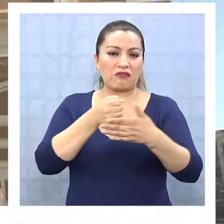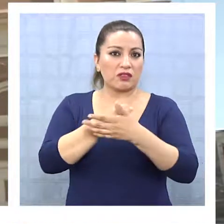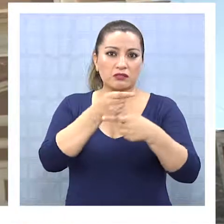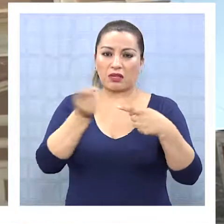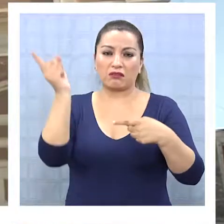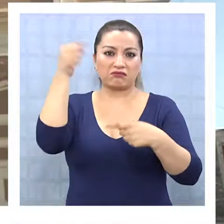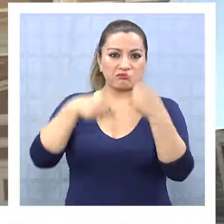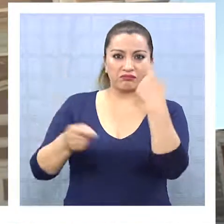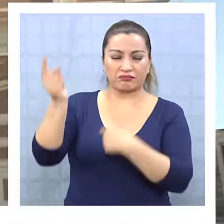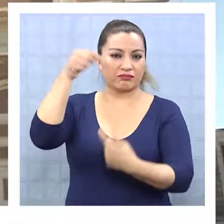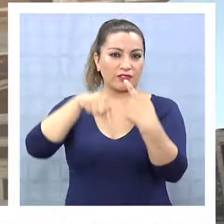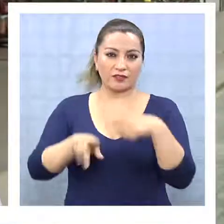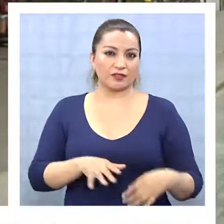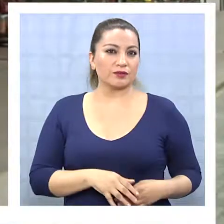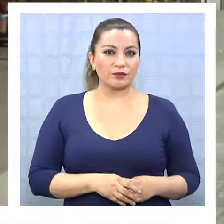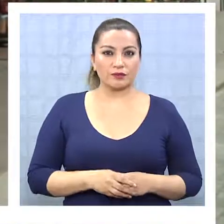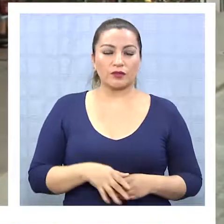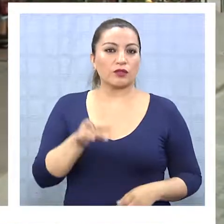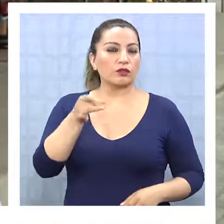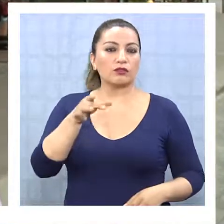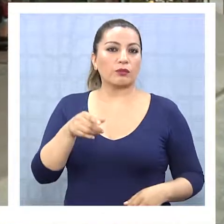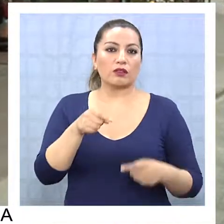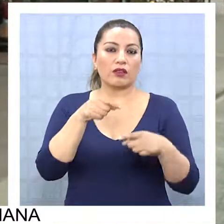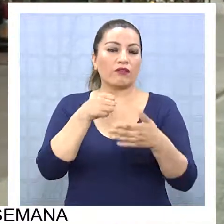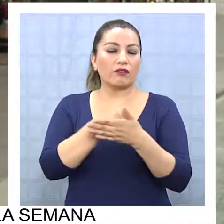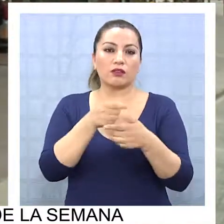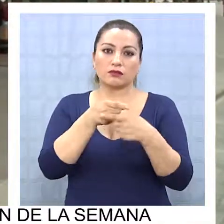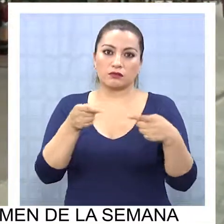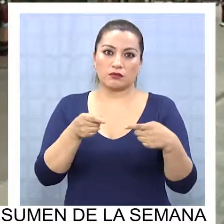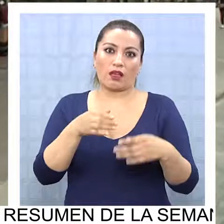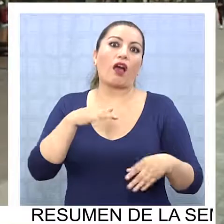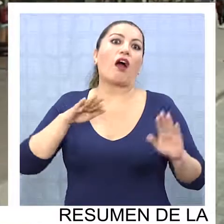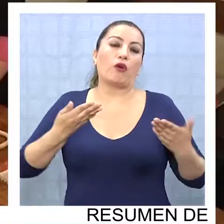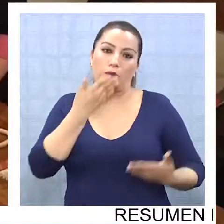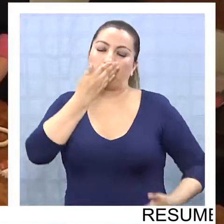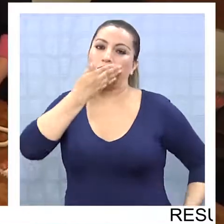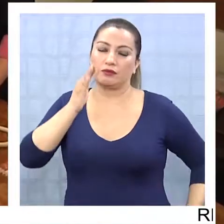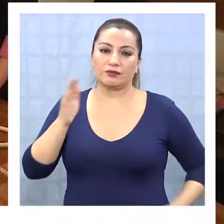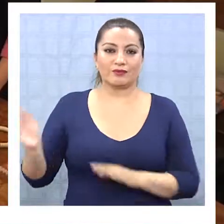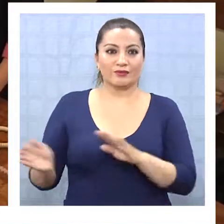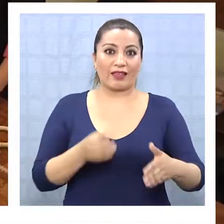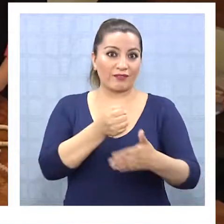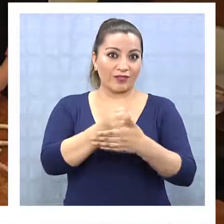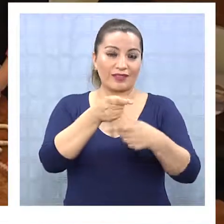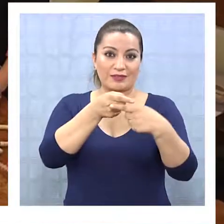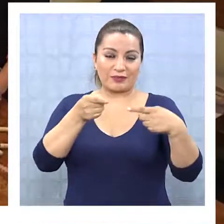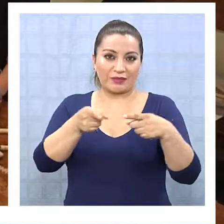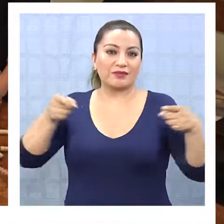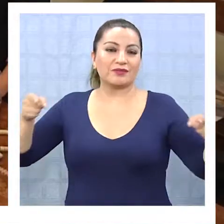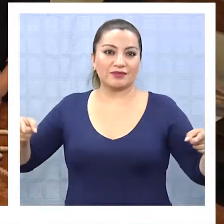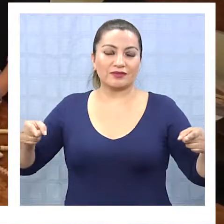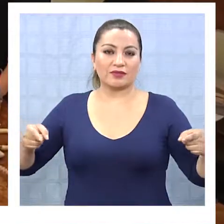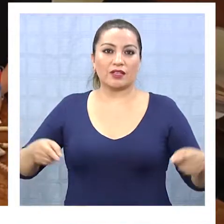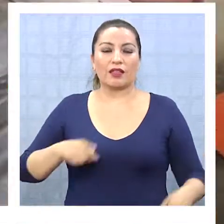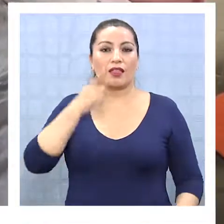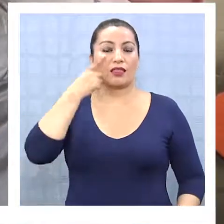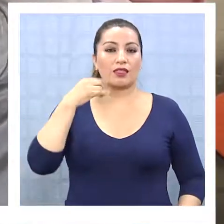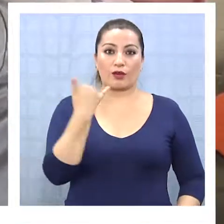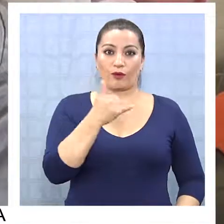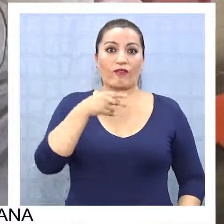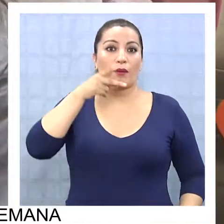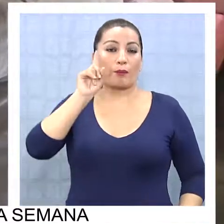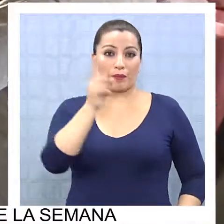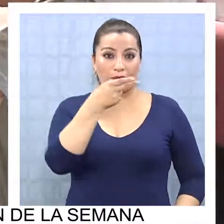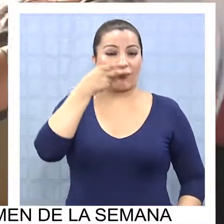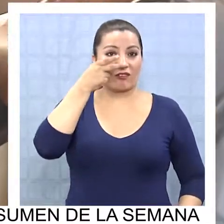Casi todos los fines de semana viene gente, no necesariamente el feriado largo, o sea, es mejor. El mencionado fin de semana se extenderá desde el